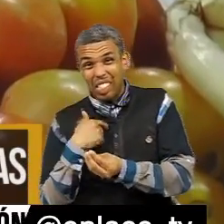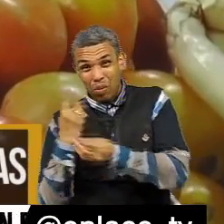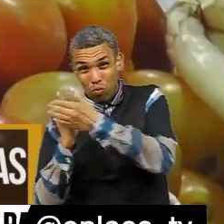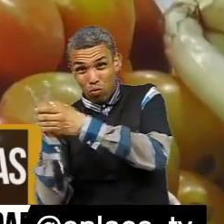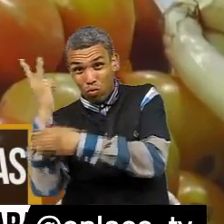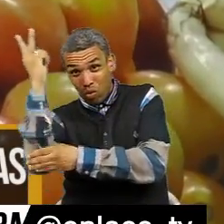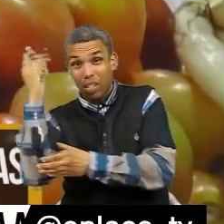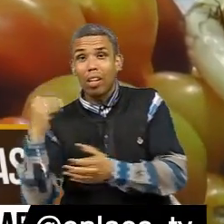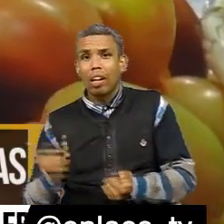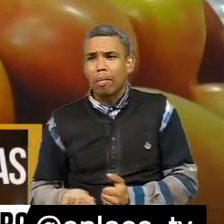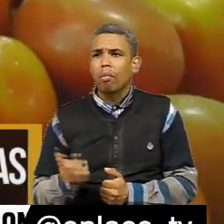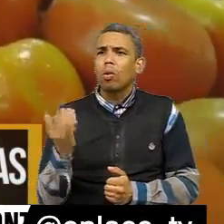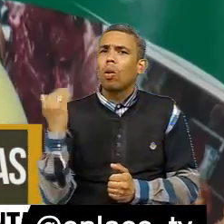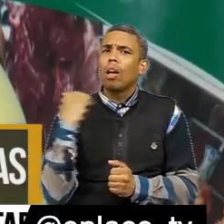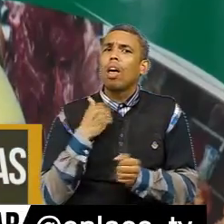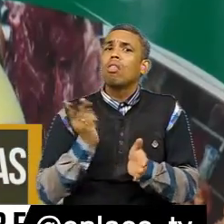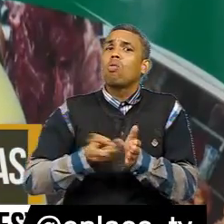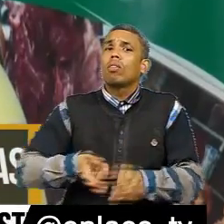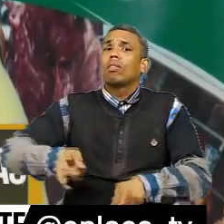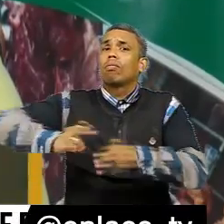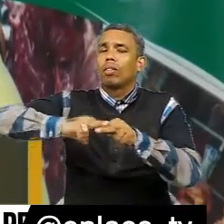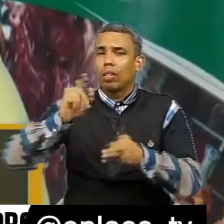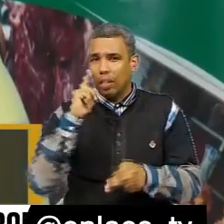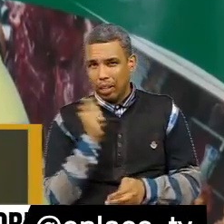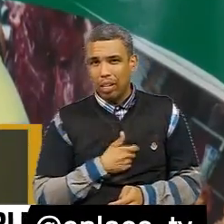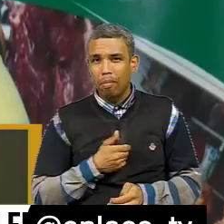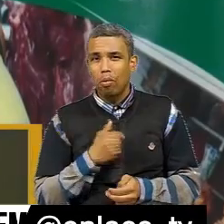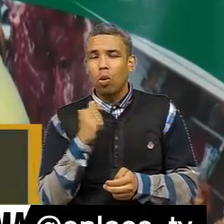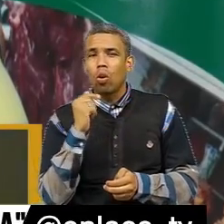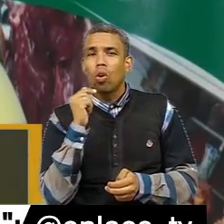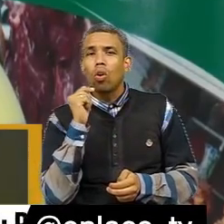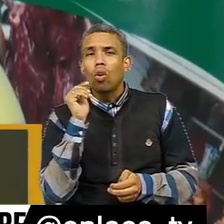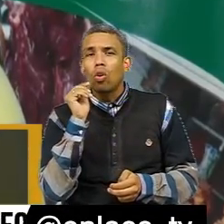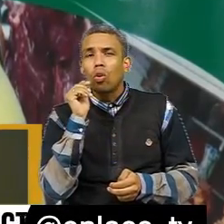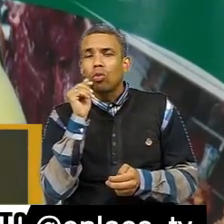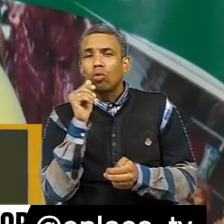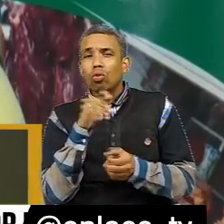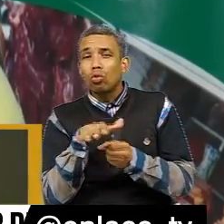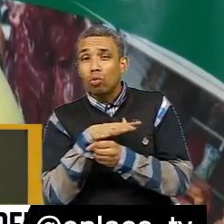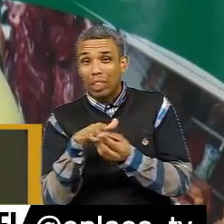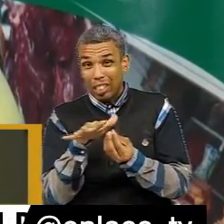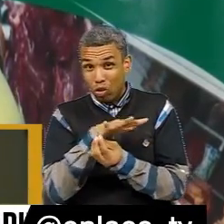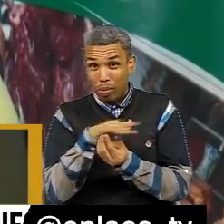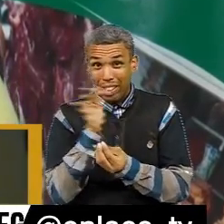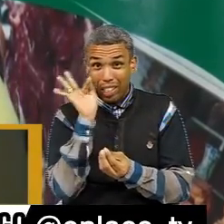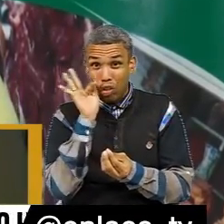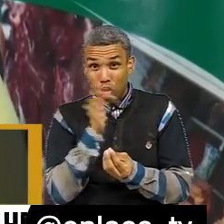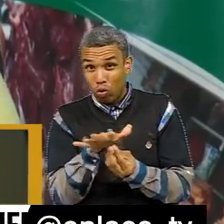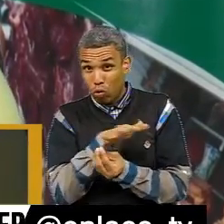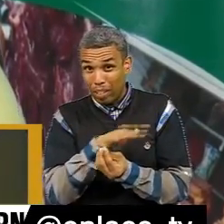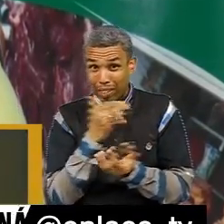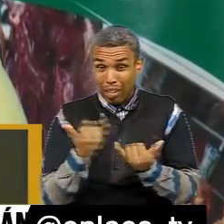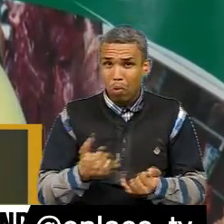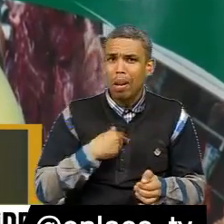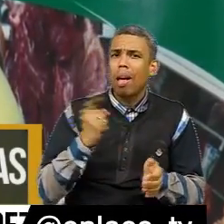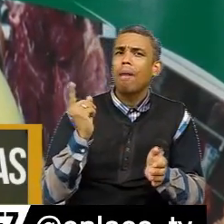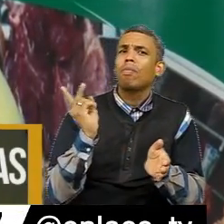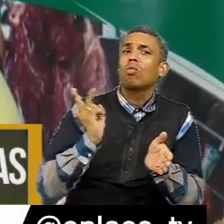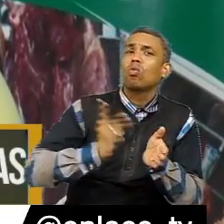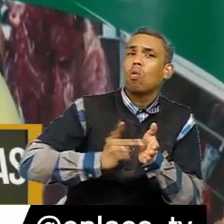2.000 pesos la libra. El tomate chonto, tomate estaba a 1.300, 1.400, ahorita está a 2.000, 2.200 la libra.